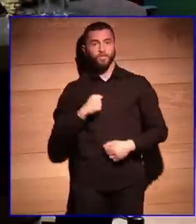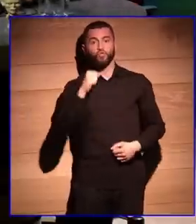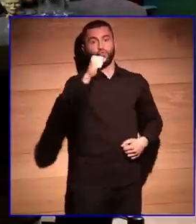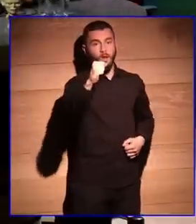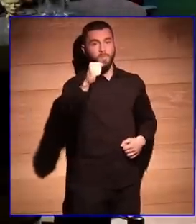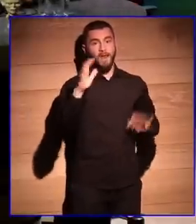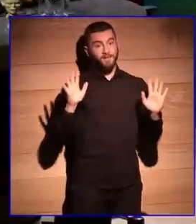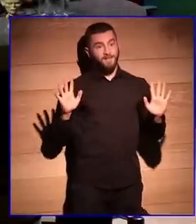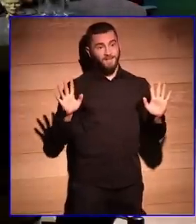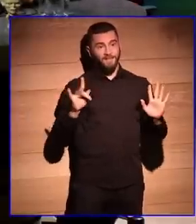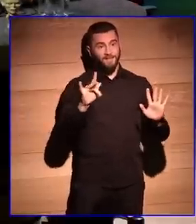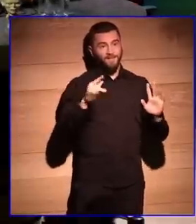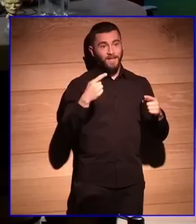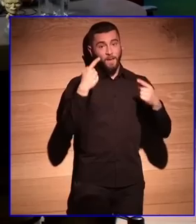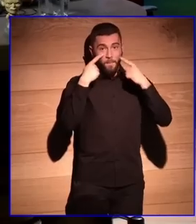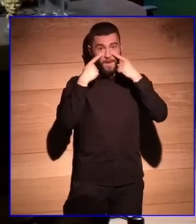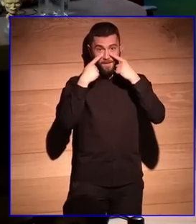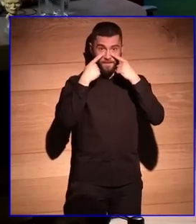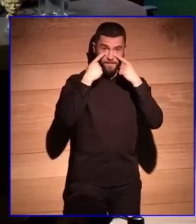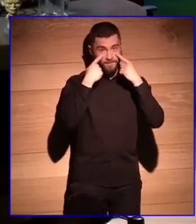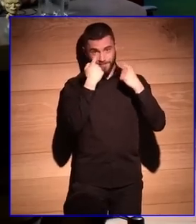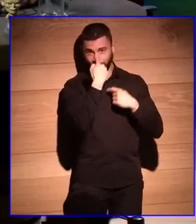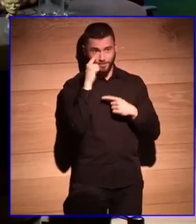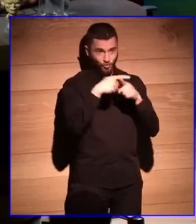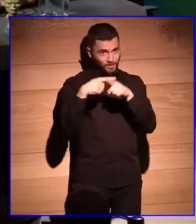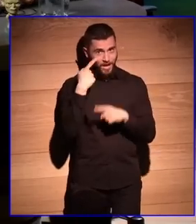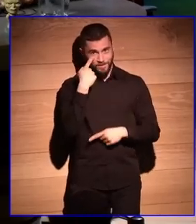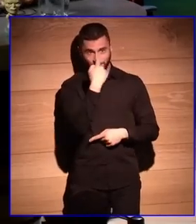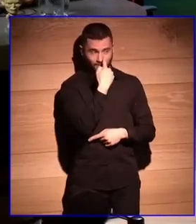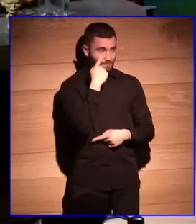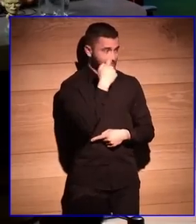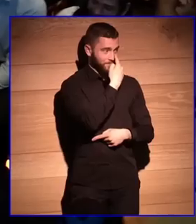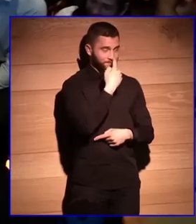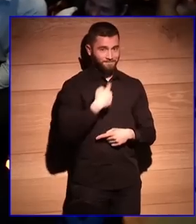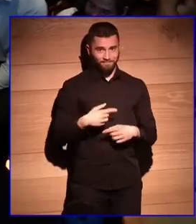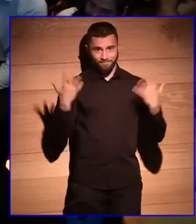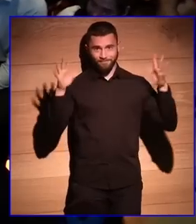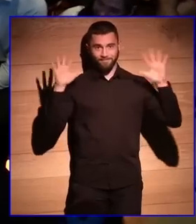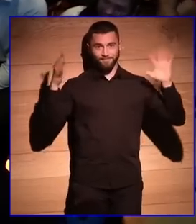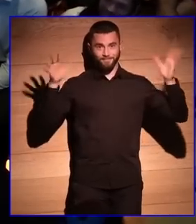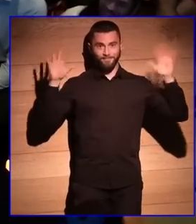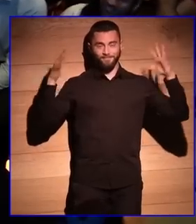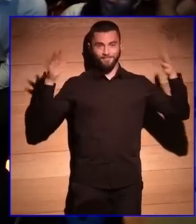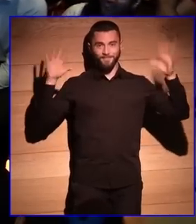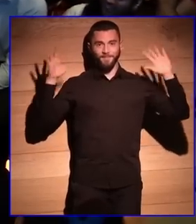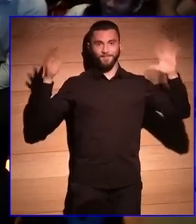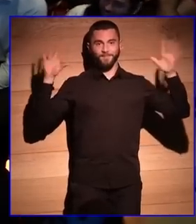tienes las cositas en las... la nariz, tienes los golpecitos...